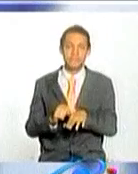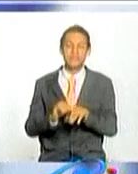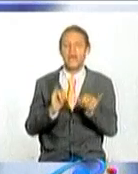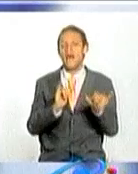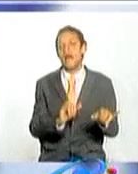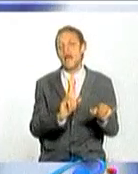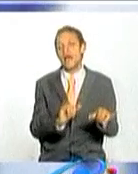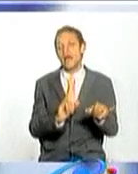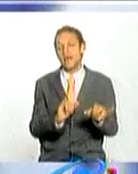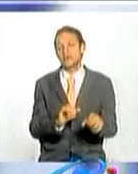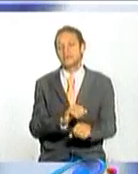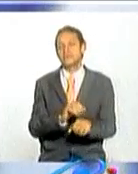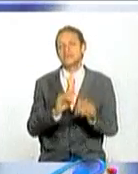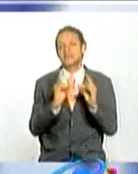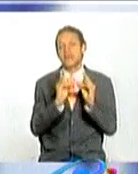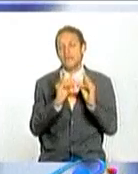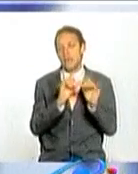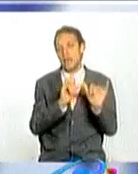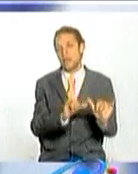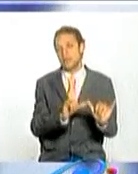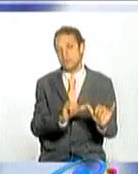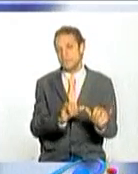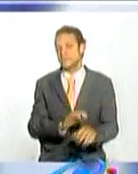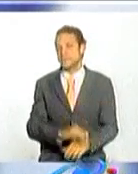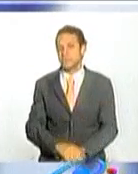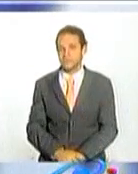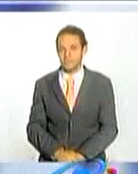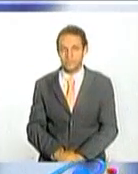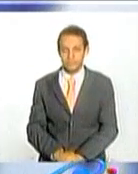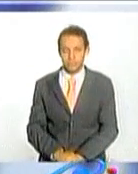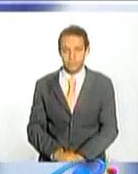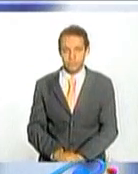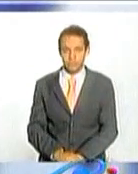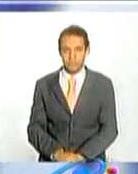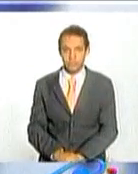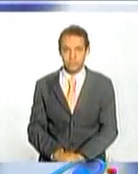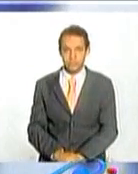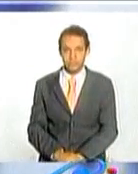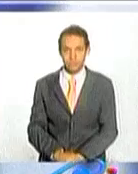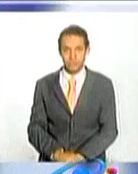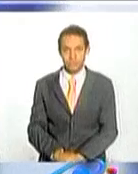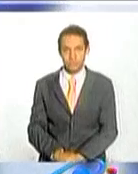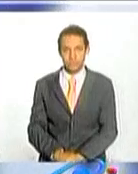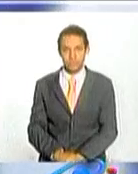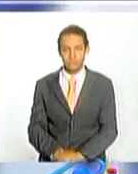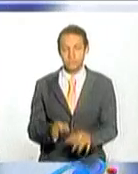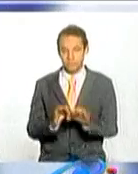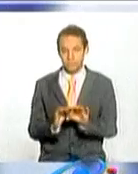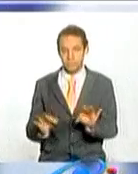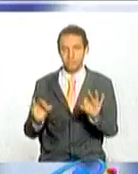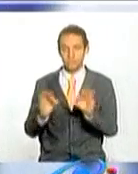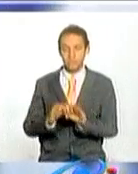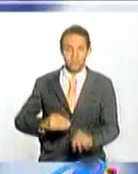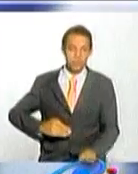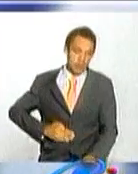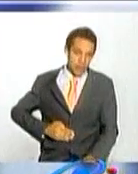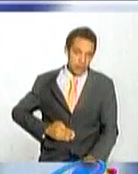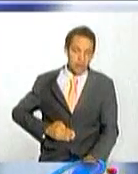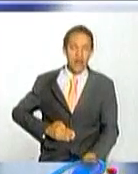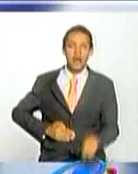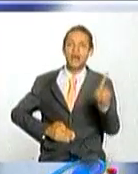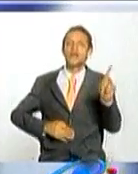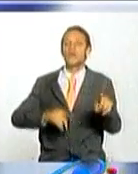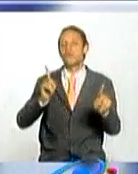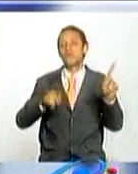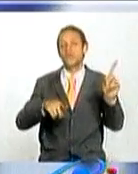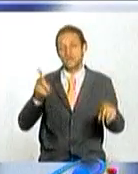peritonitis en el momento de la operación. Bueno, importante esa parte del hígado. Hay personas que les